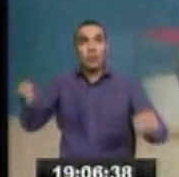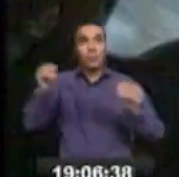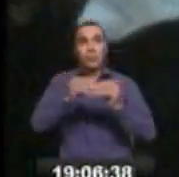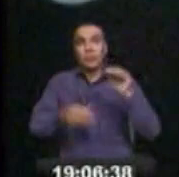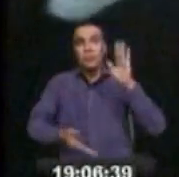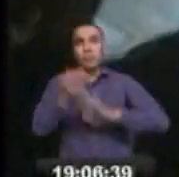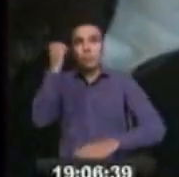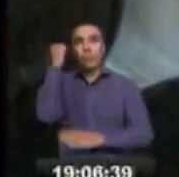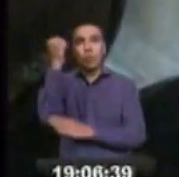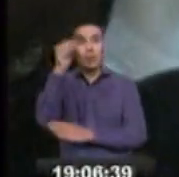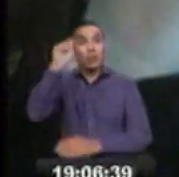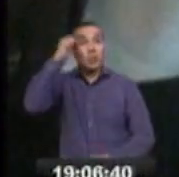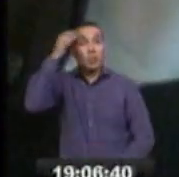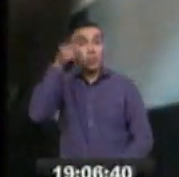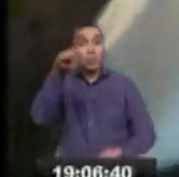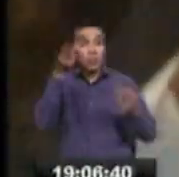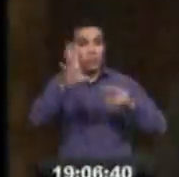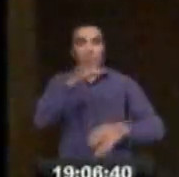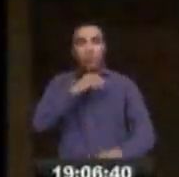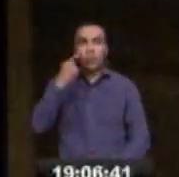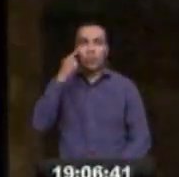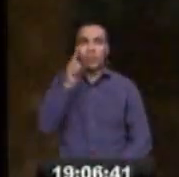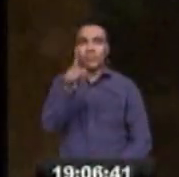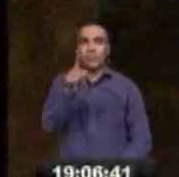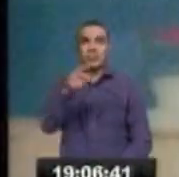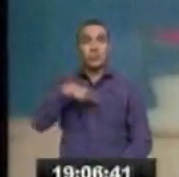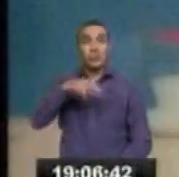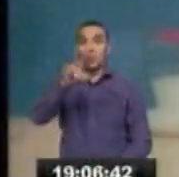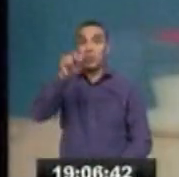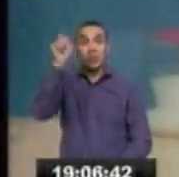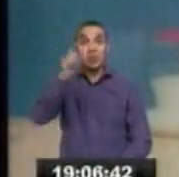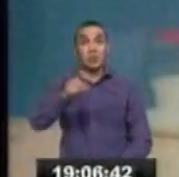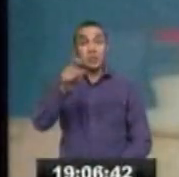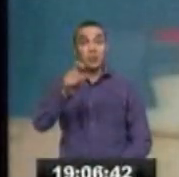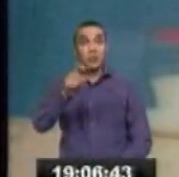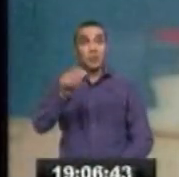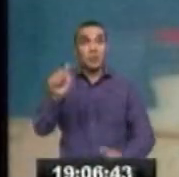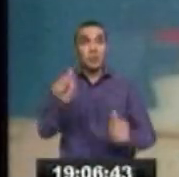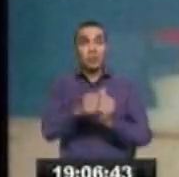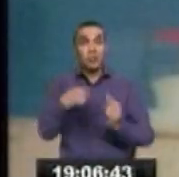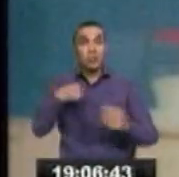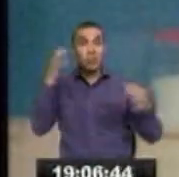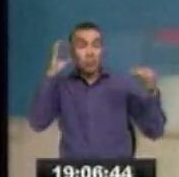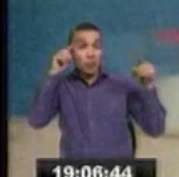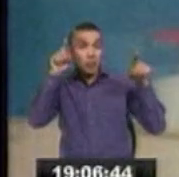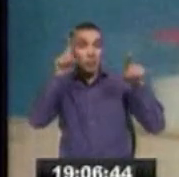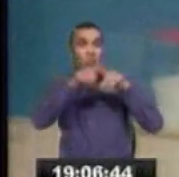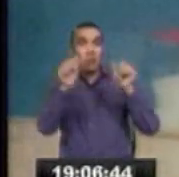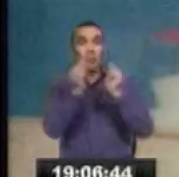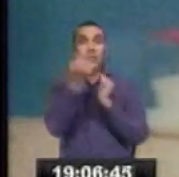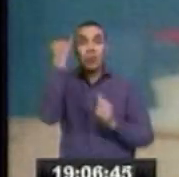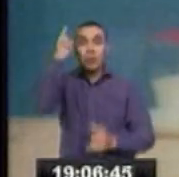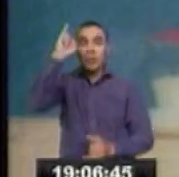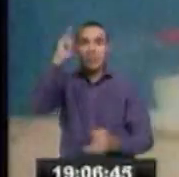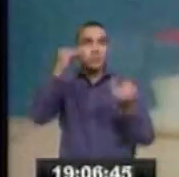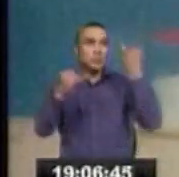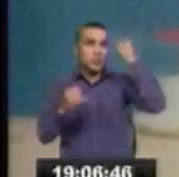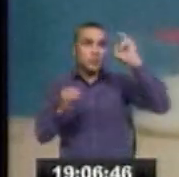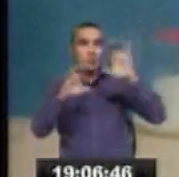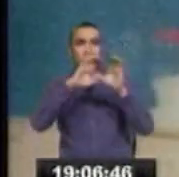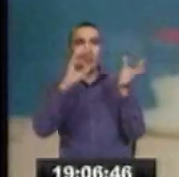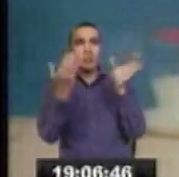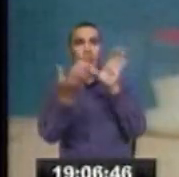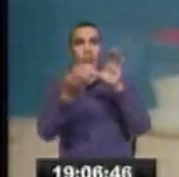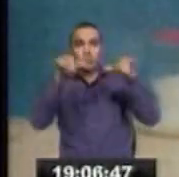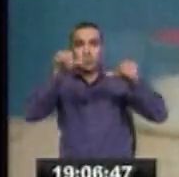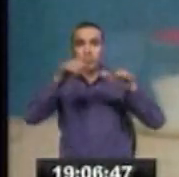poder. Y recordó así a Rafael Correa. No necesariamente congeniaba con nuestras ideas revolucionarias. No había militado